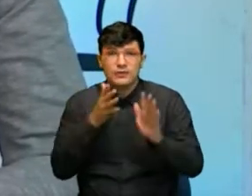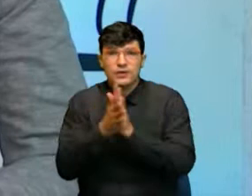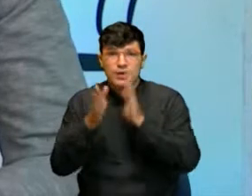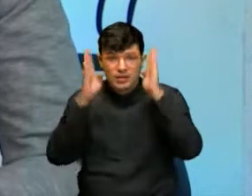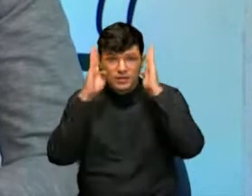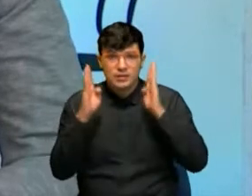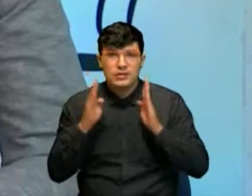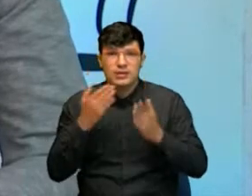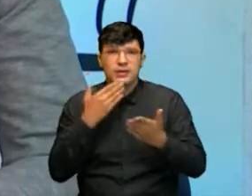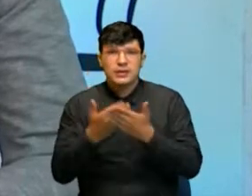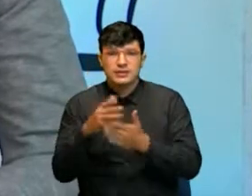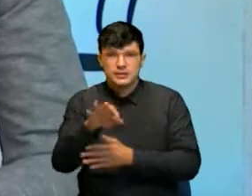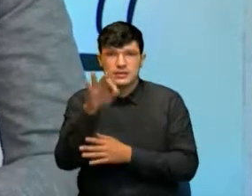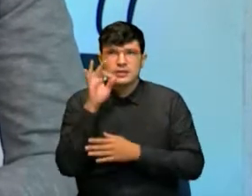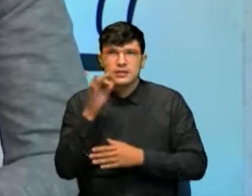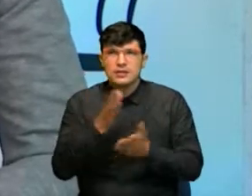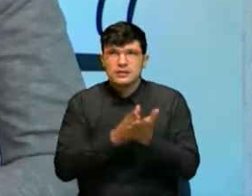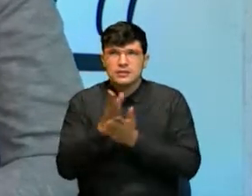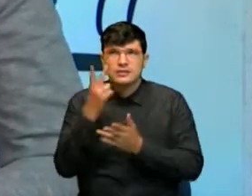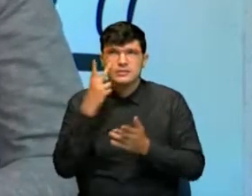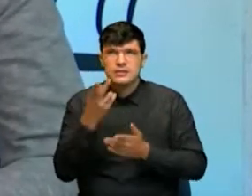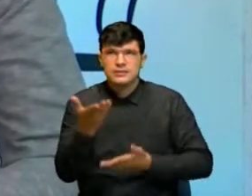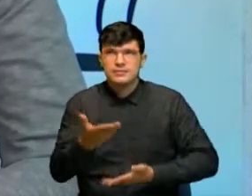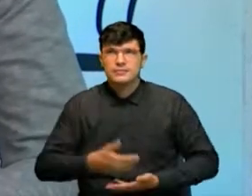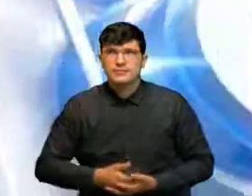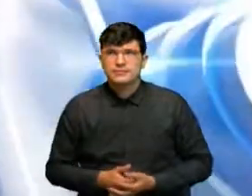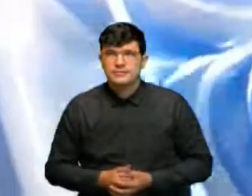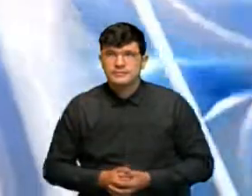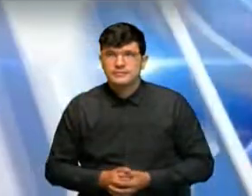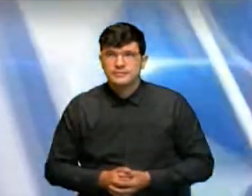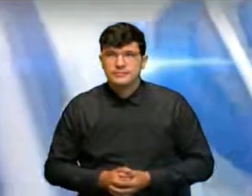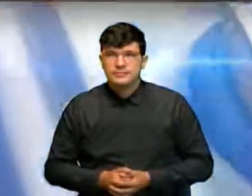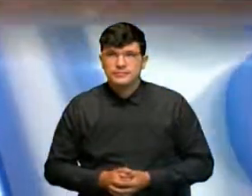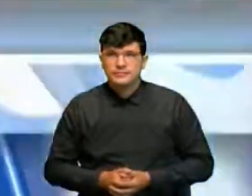por referirnos. Seguimos siendo su mejor opción en información.